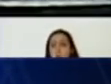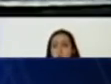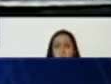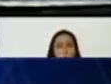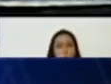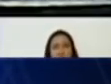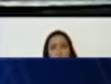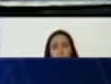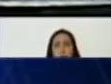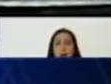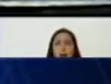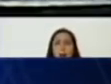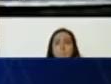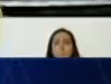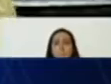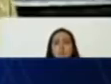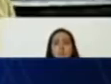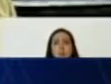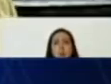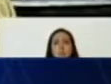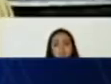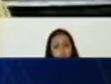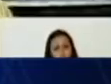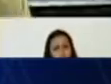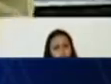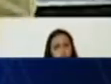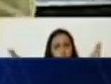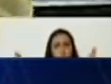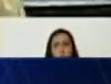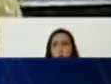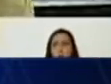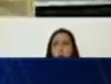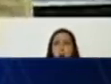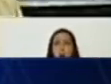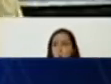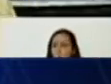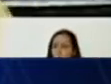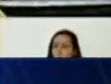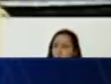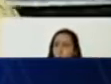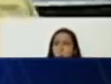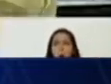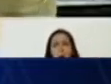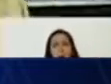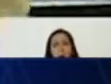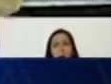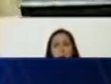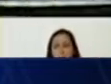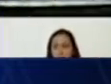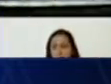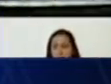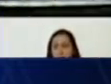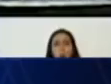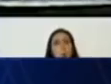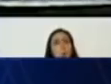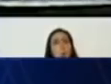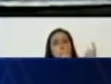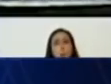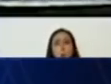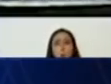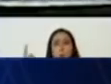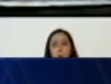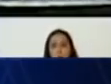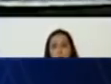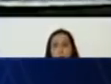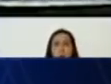Económicas Especiales le abra las compuertas a la expansión productiva y exportadora de la pequeña y